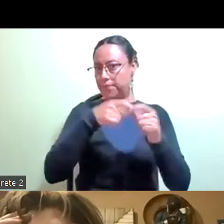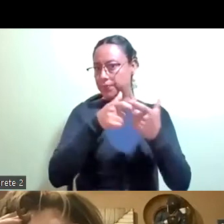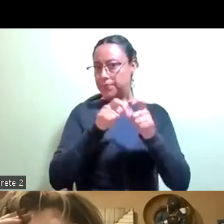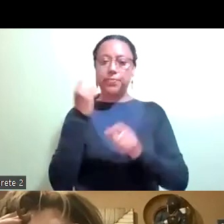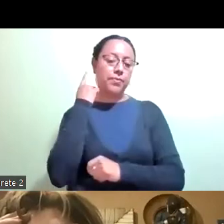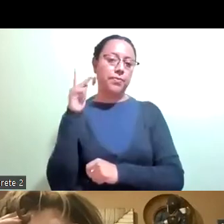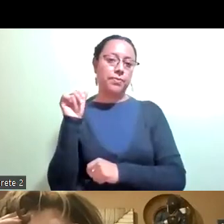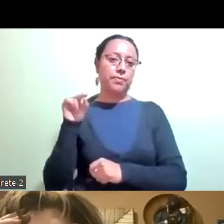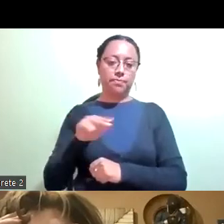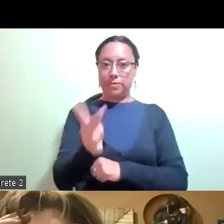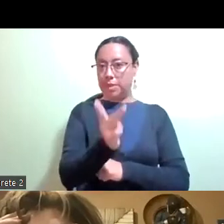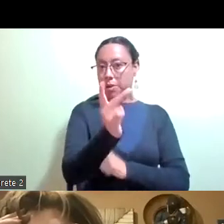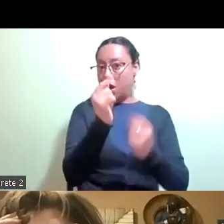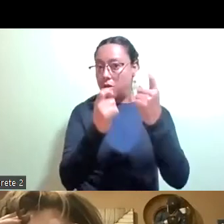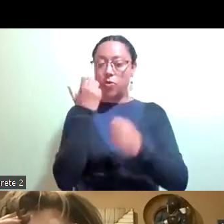la voz?